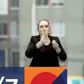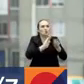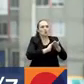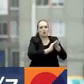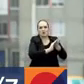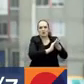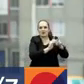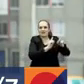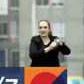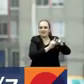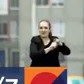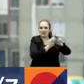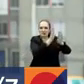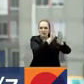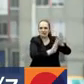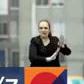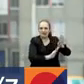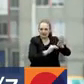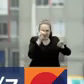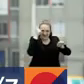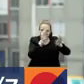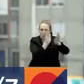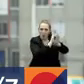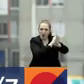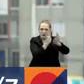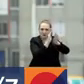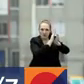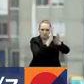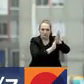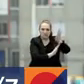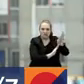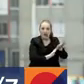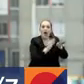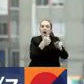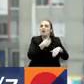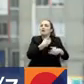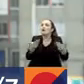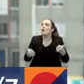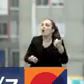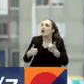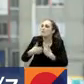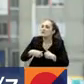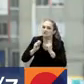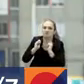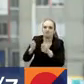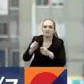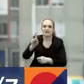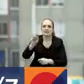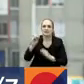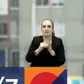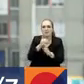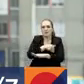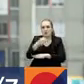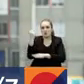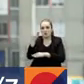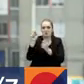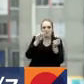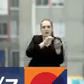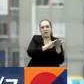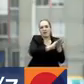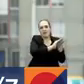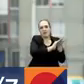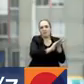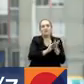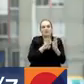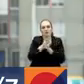26 estaciones de la ciudad. Será una inversión superior a los 60.000 millones de pesos. Esta es la información que tenemos desde el sur de Bogotá. Juan Sebastián Amaya,